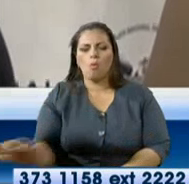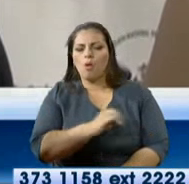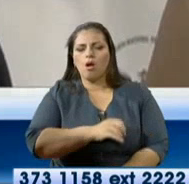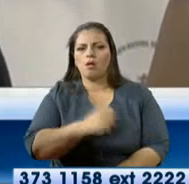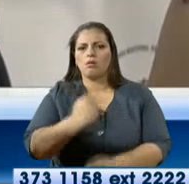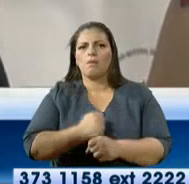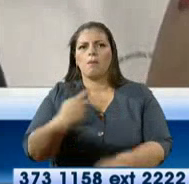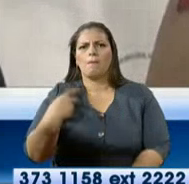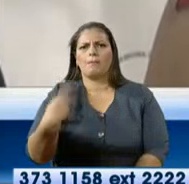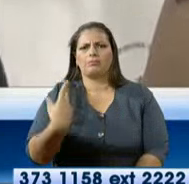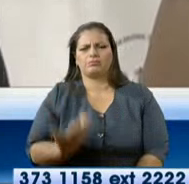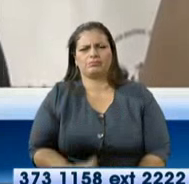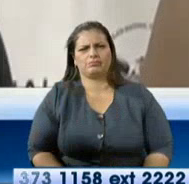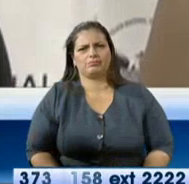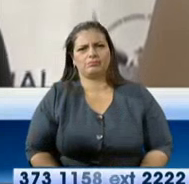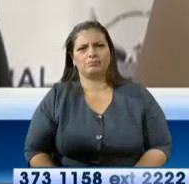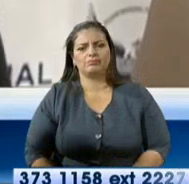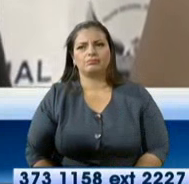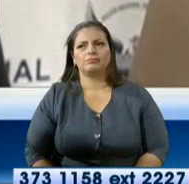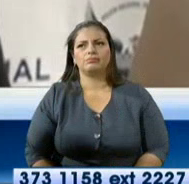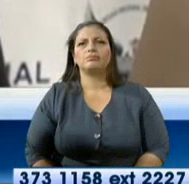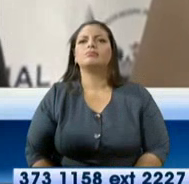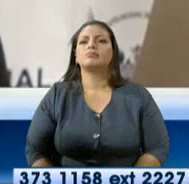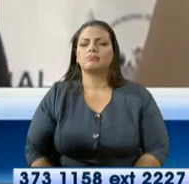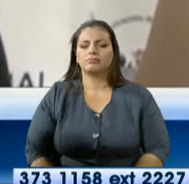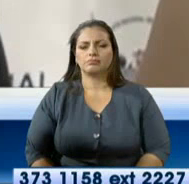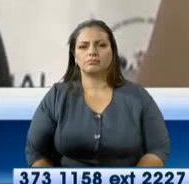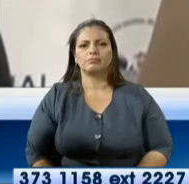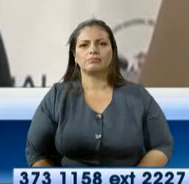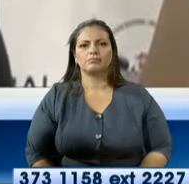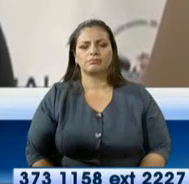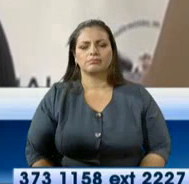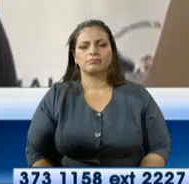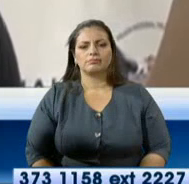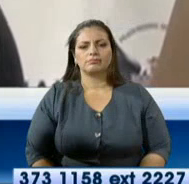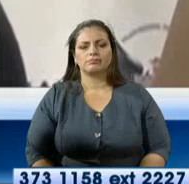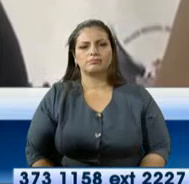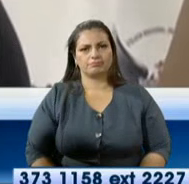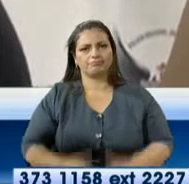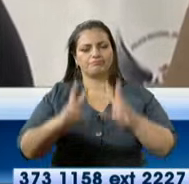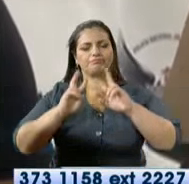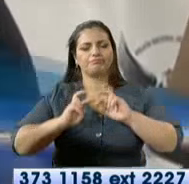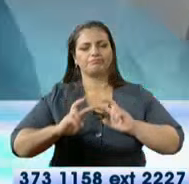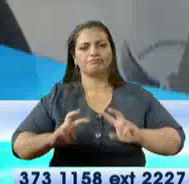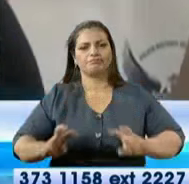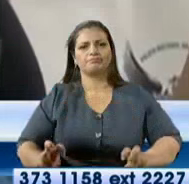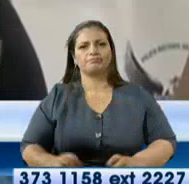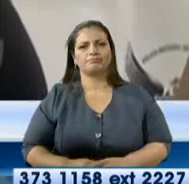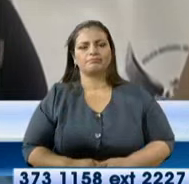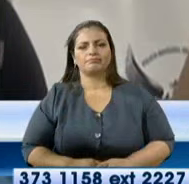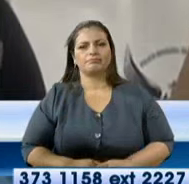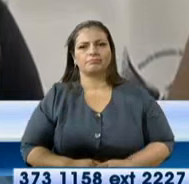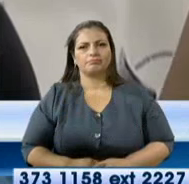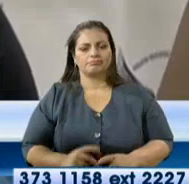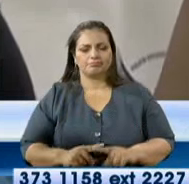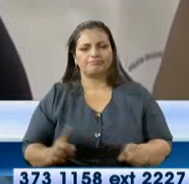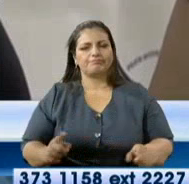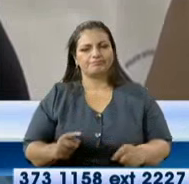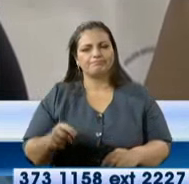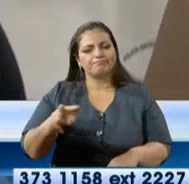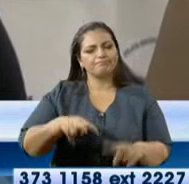sobreentiende que los servicios serían servicios sexuales, pero eso está en investigación en este momento, pero se